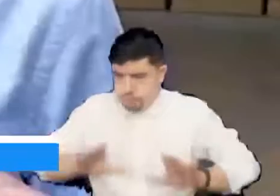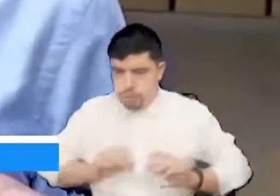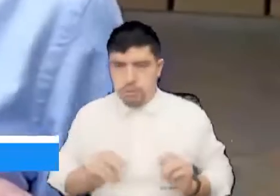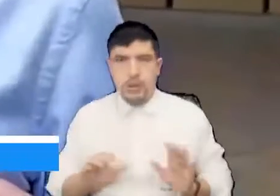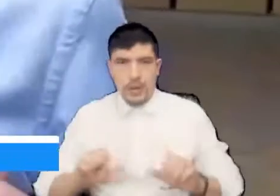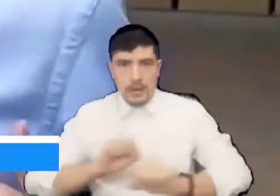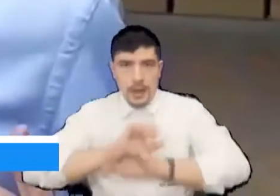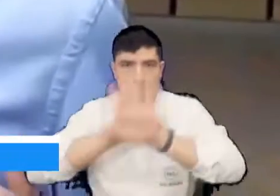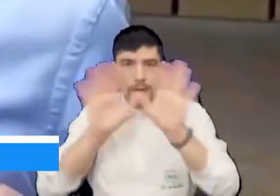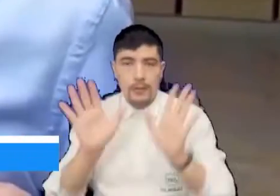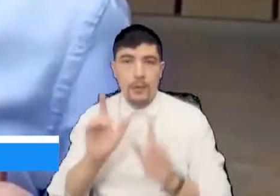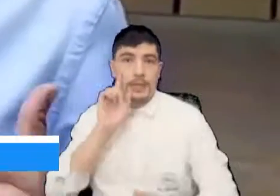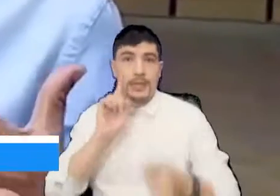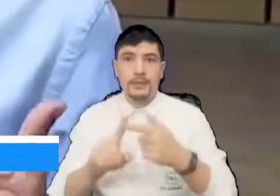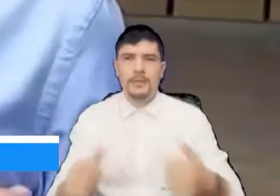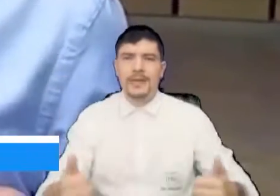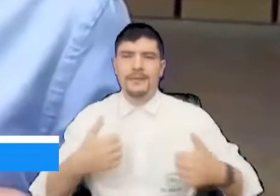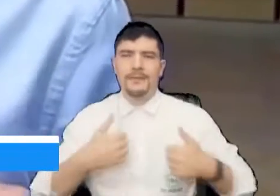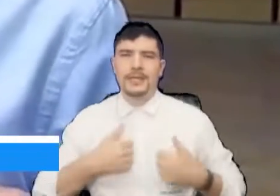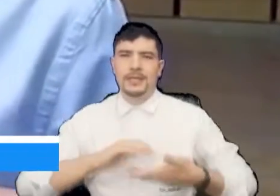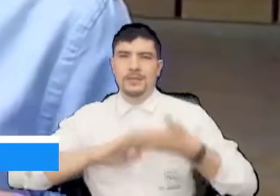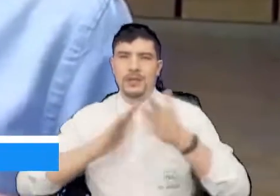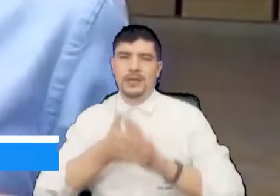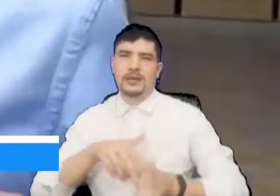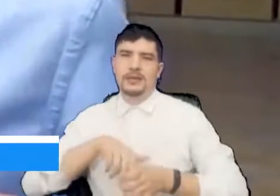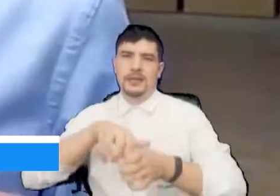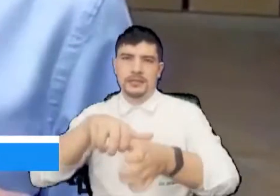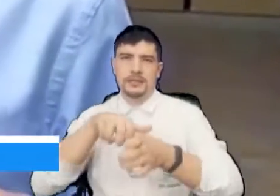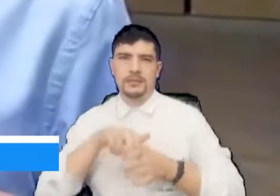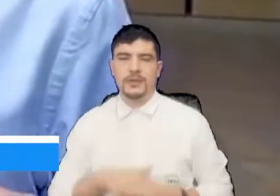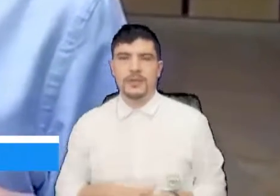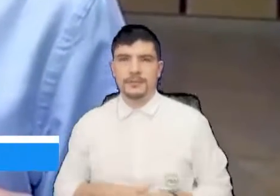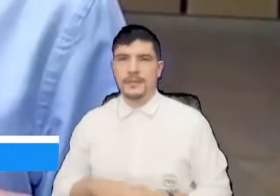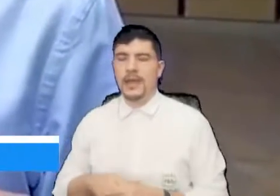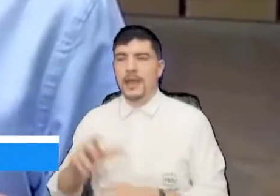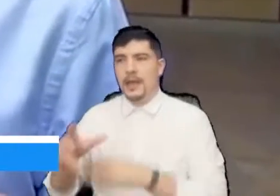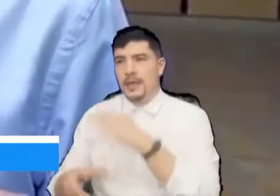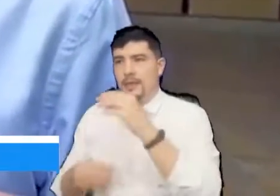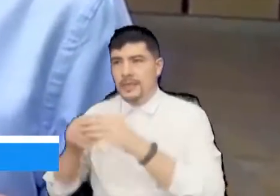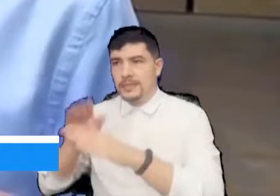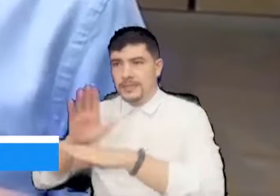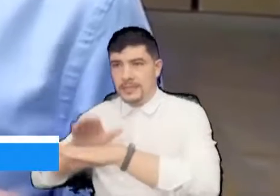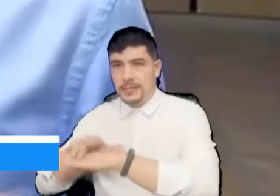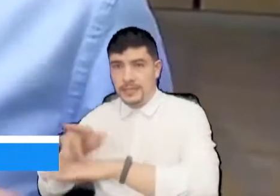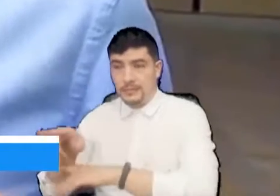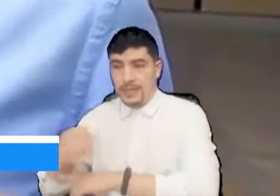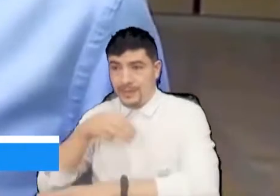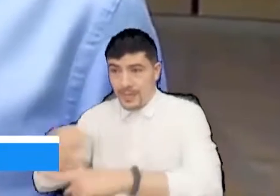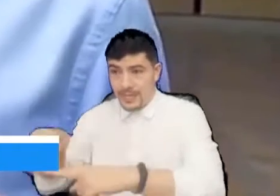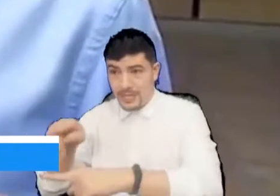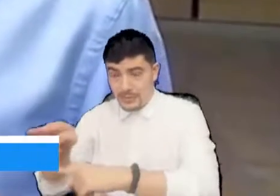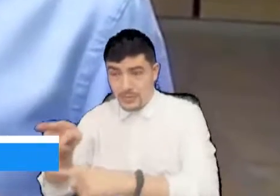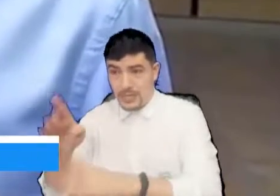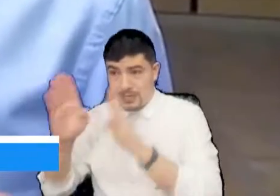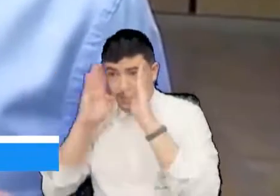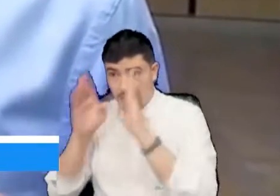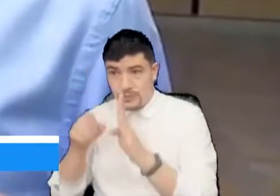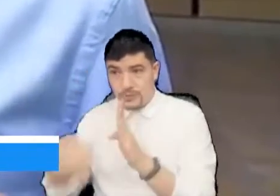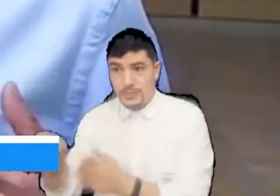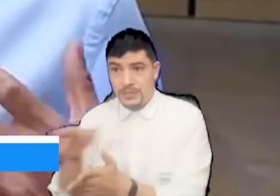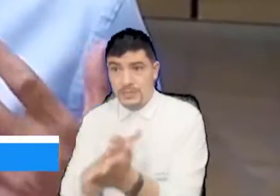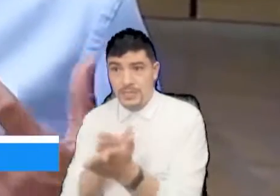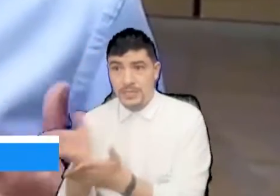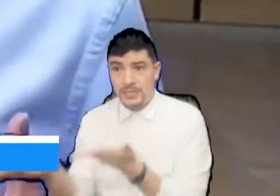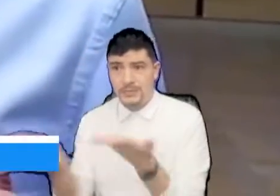nacional para que nos ayude en la intervención de Metrolínea. Metrolínea no puede seguir operando de la manera en que lo está haciendo y sobre todo tenemos que tratar